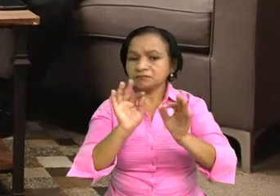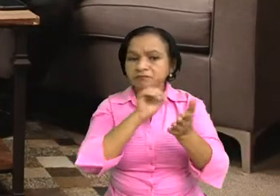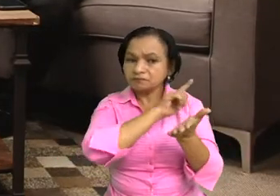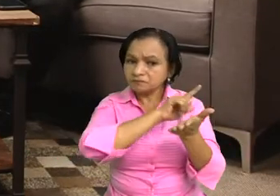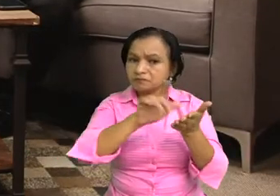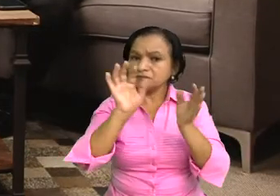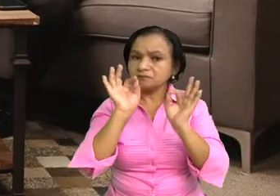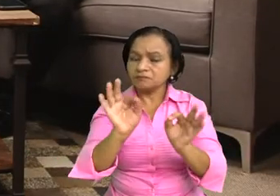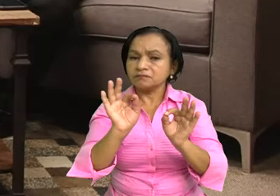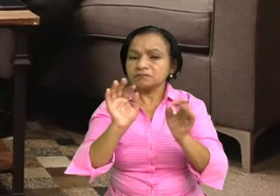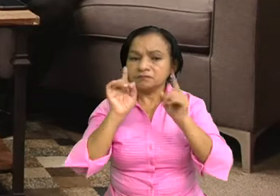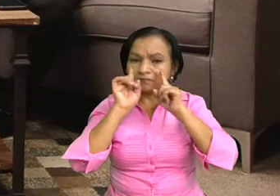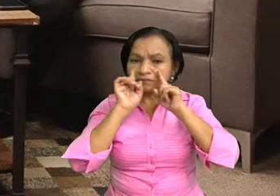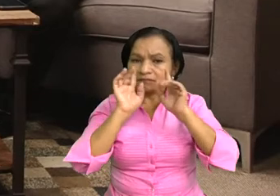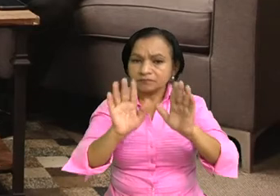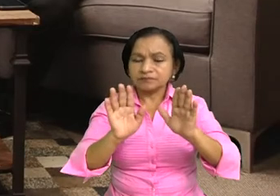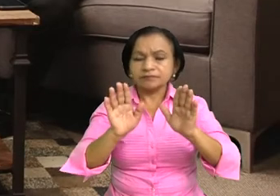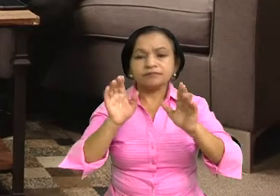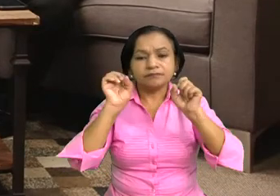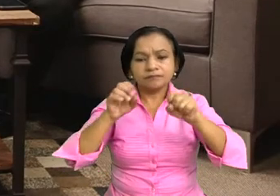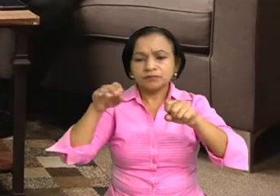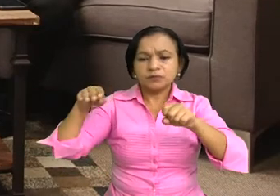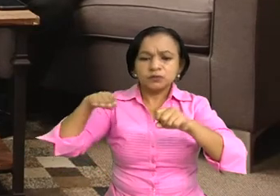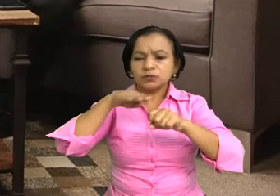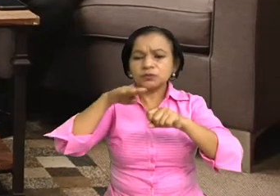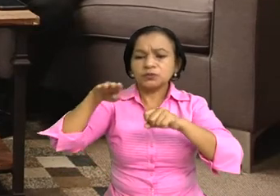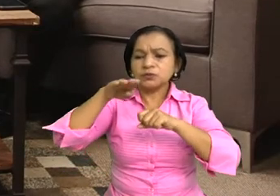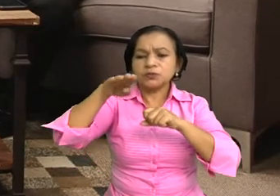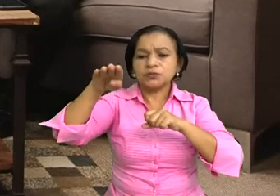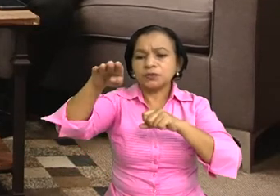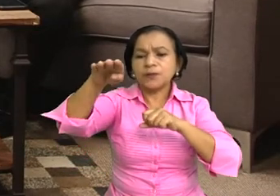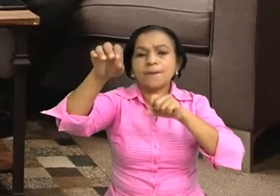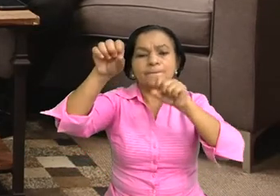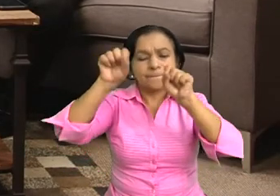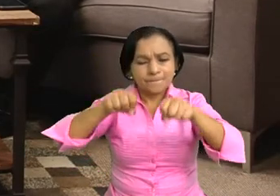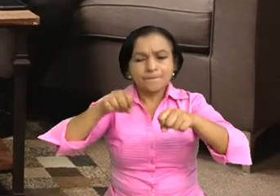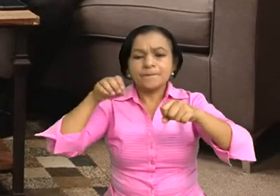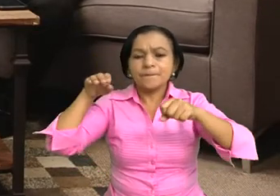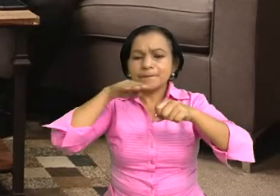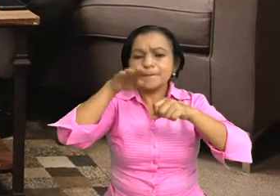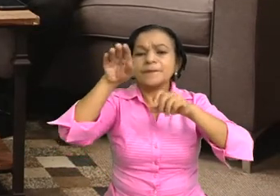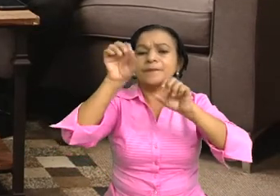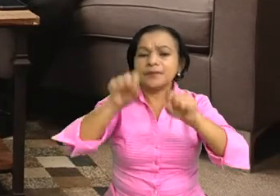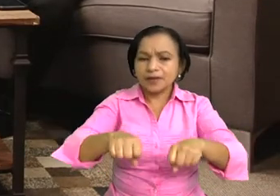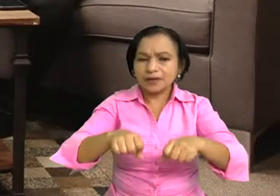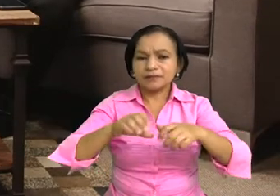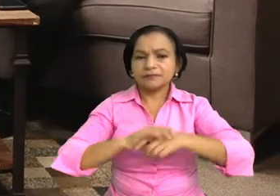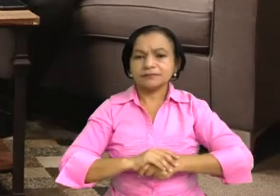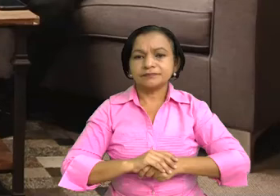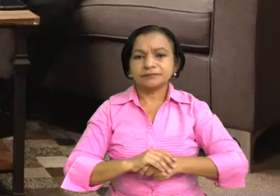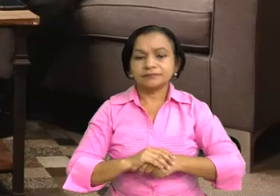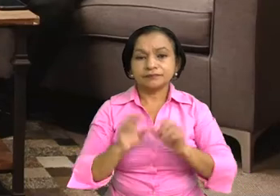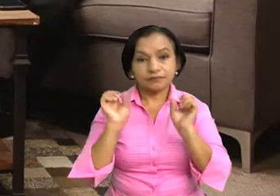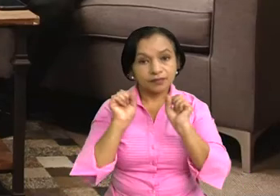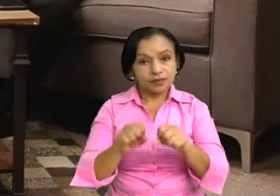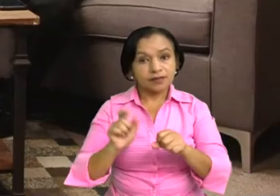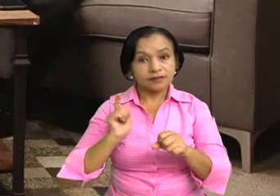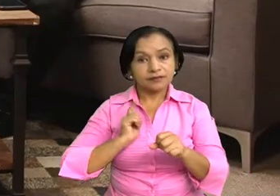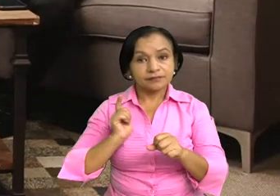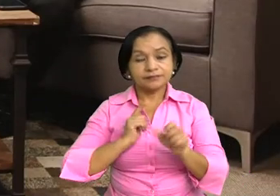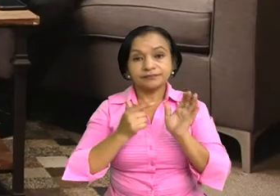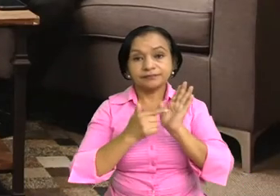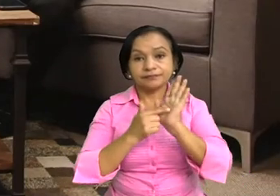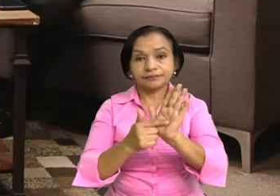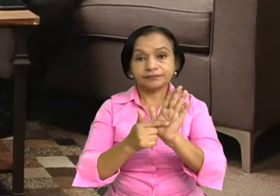mantenimiento, excelente mantenimiento para llegar hasta allá. Claro. Podemos llegar, por ejemplo,